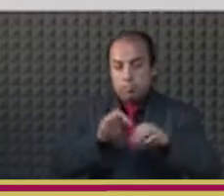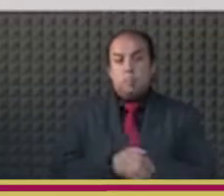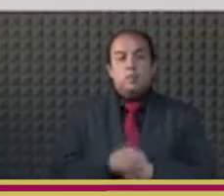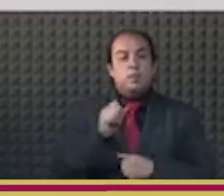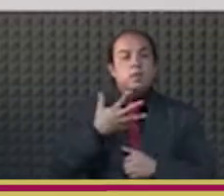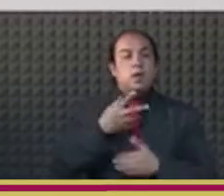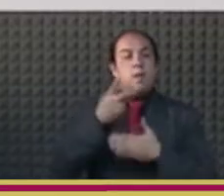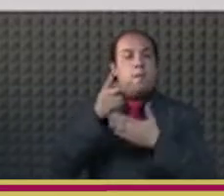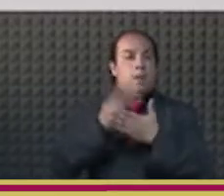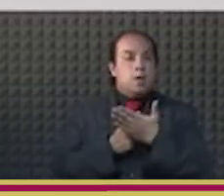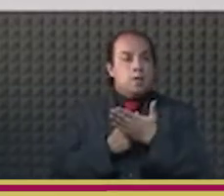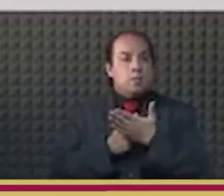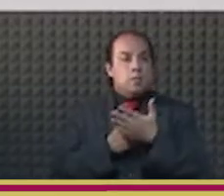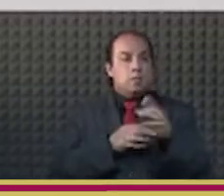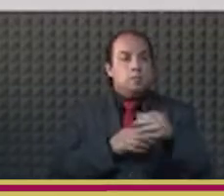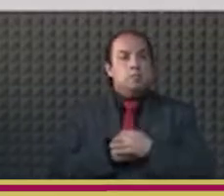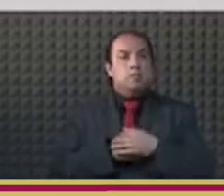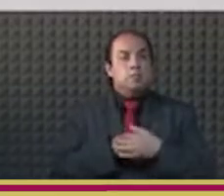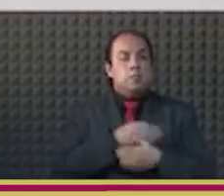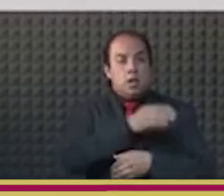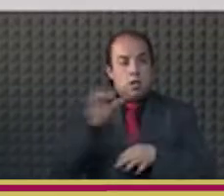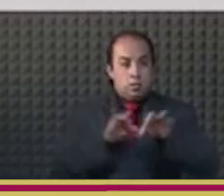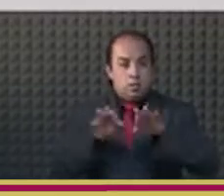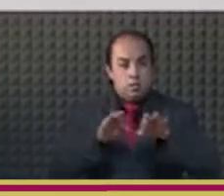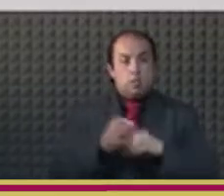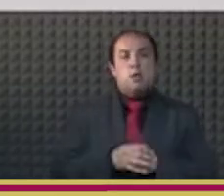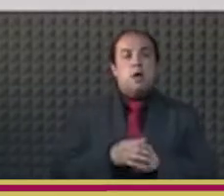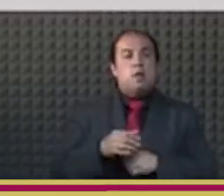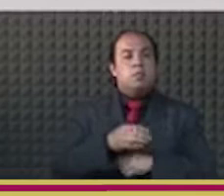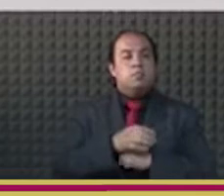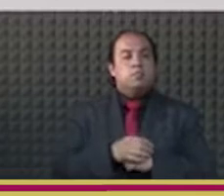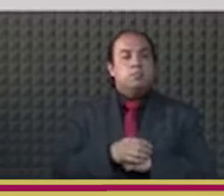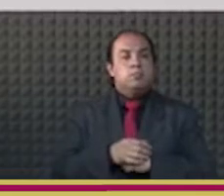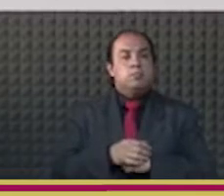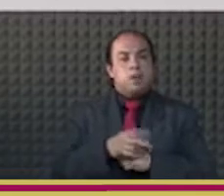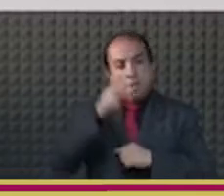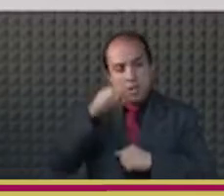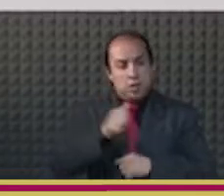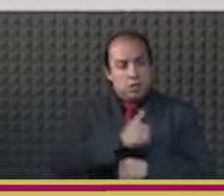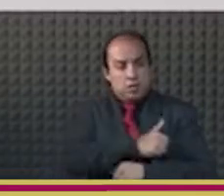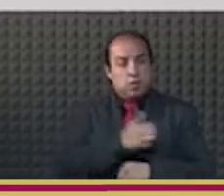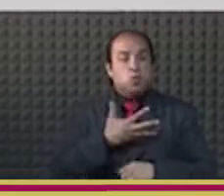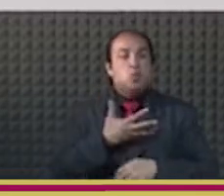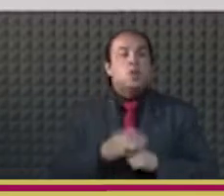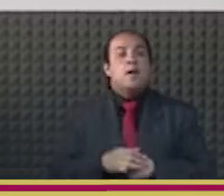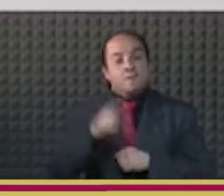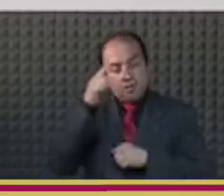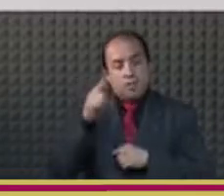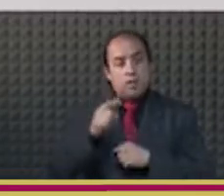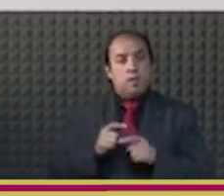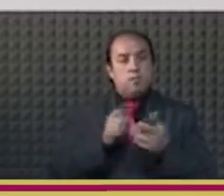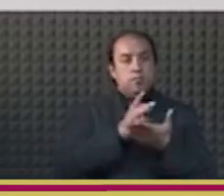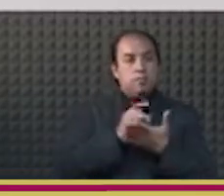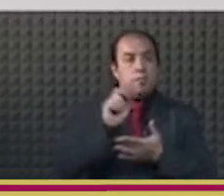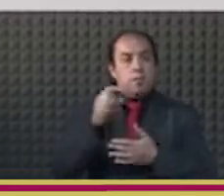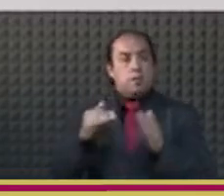de trabajadores agrícolas temporales México-Canadá se facilitó la movilidad a más de 39 mil trabajadores, y tan solo lo